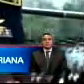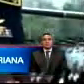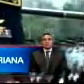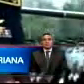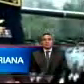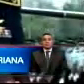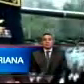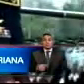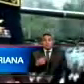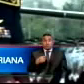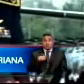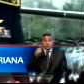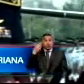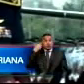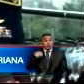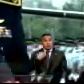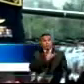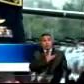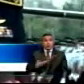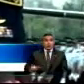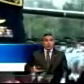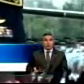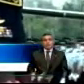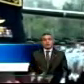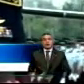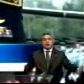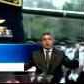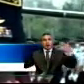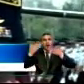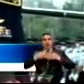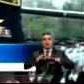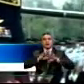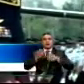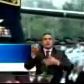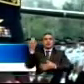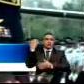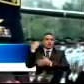Con este gobierno se terminó la historia